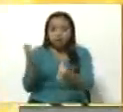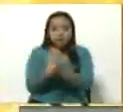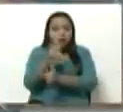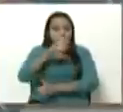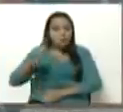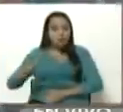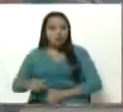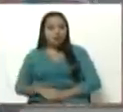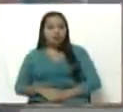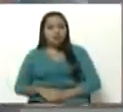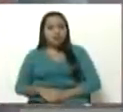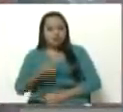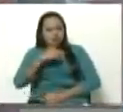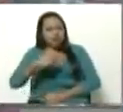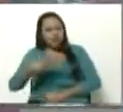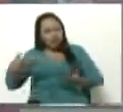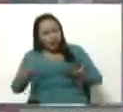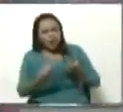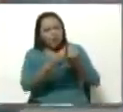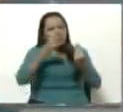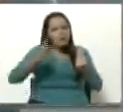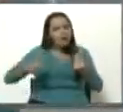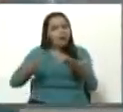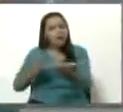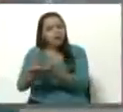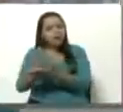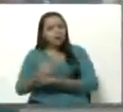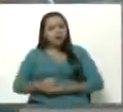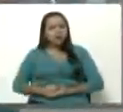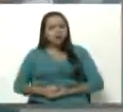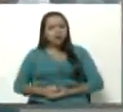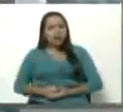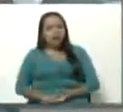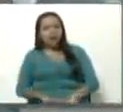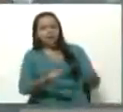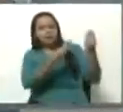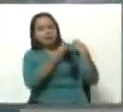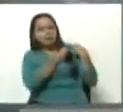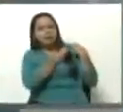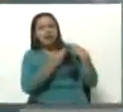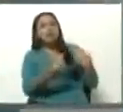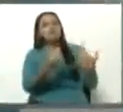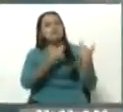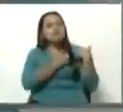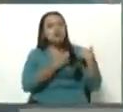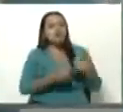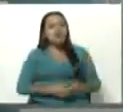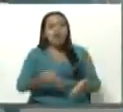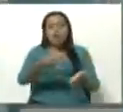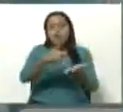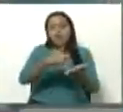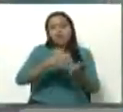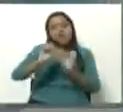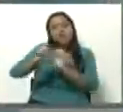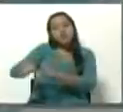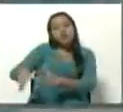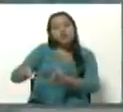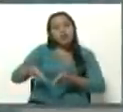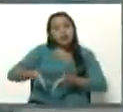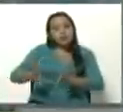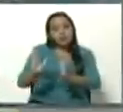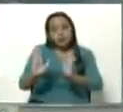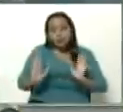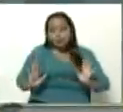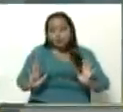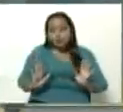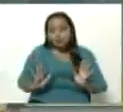acompañar al pueblo en esta lealtad? ¿Cómo no cargar con esa lealtad? los débiles son los que la sueltan en el camino.